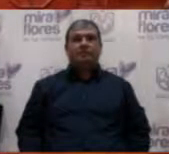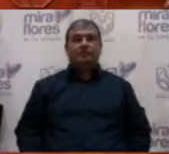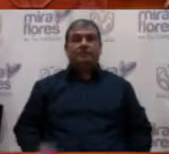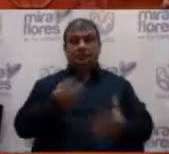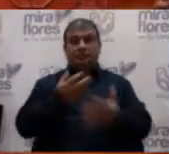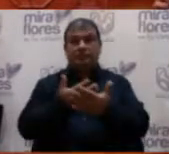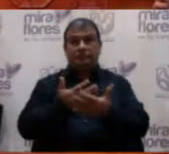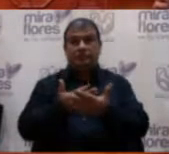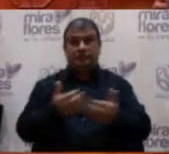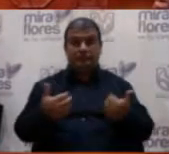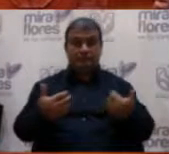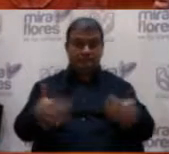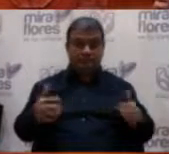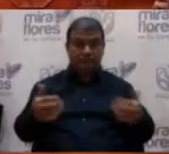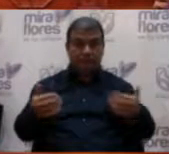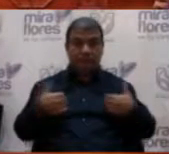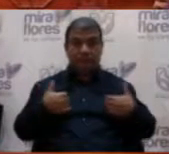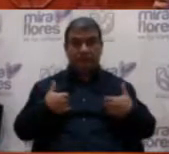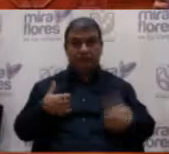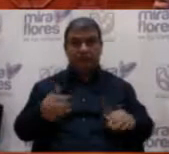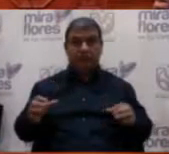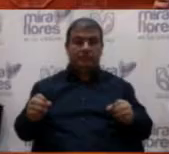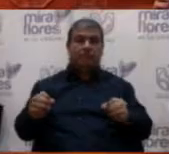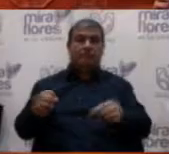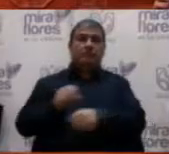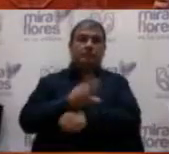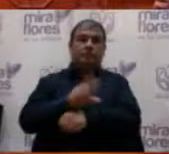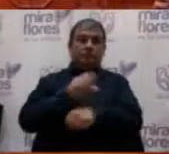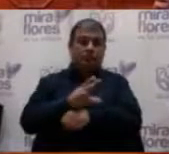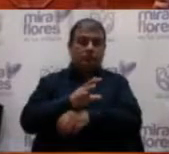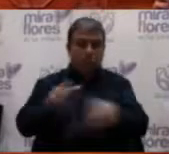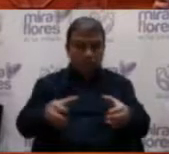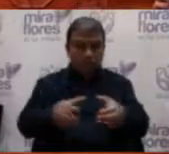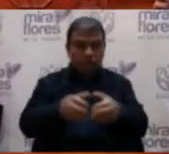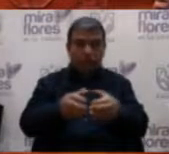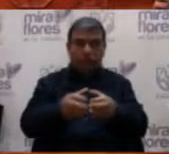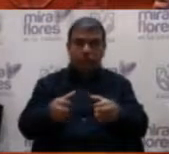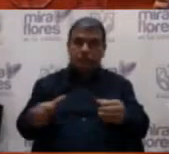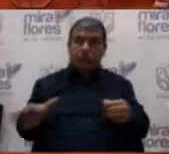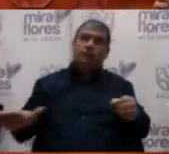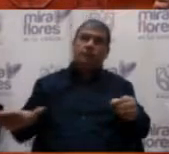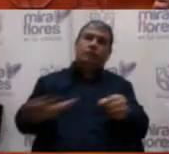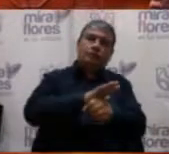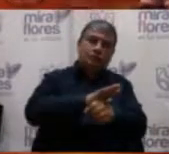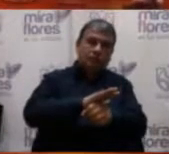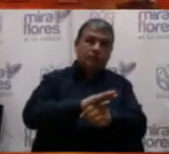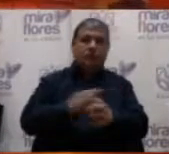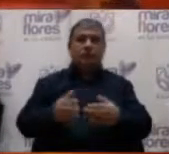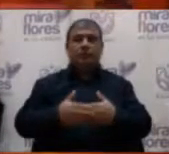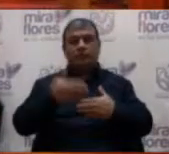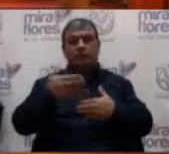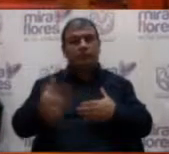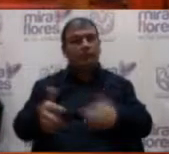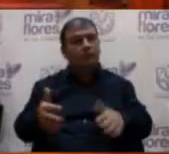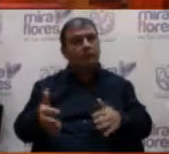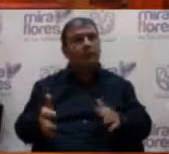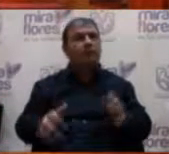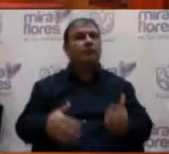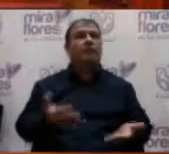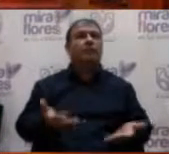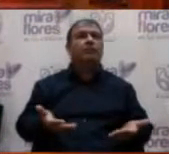Muy bien, entonces ya tenemos el consejo, digamos, recompuesto. después de